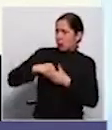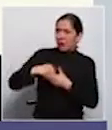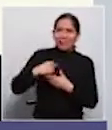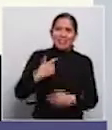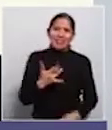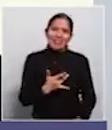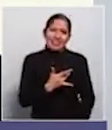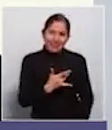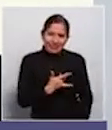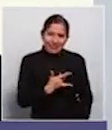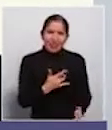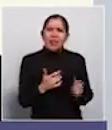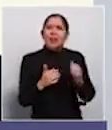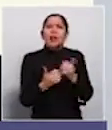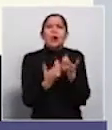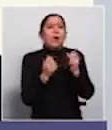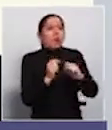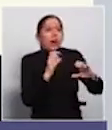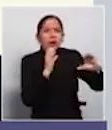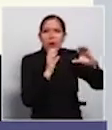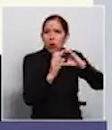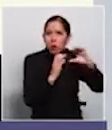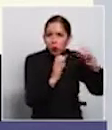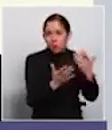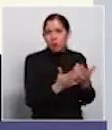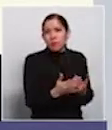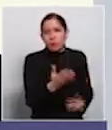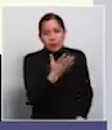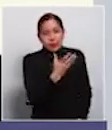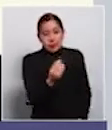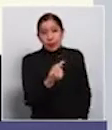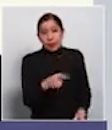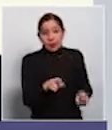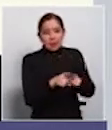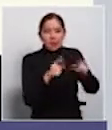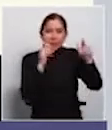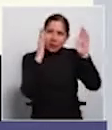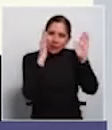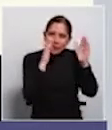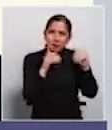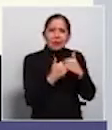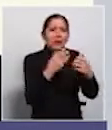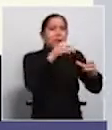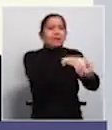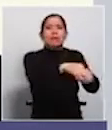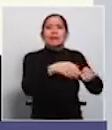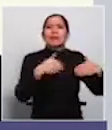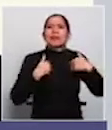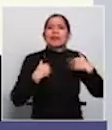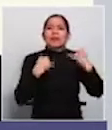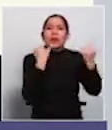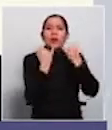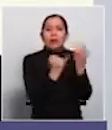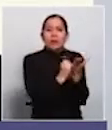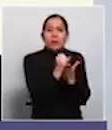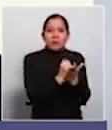espacio. ¿Cómo podríamos llegar a tener esa comunicación, pero sobre todo estar atentos al contenido que ellos tienen en redes